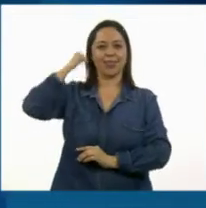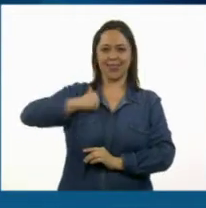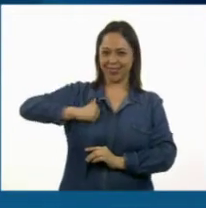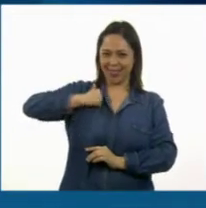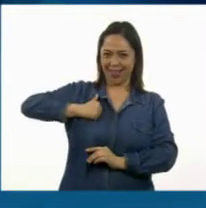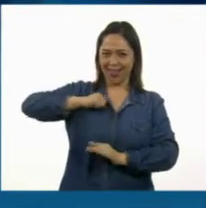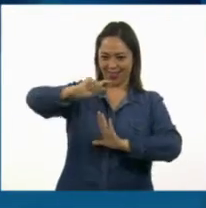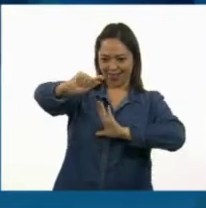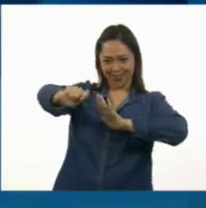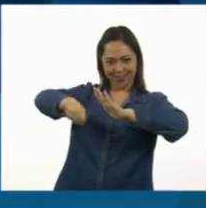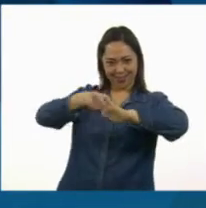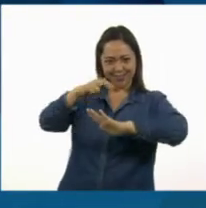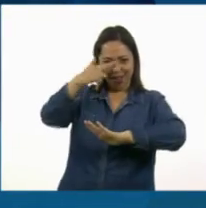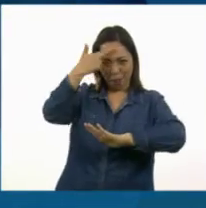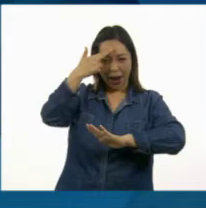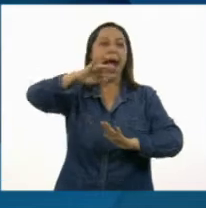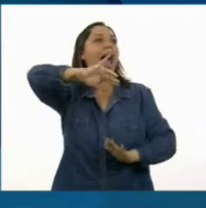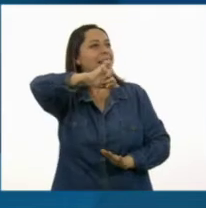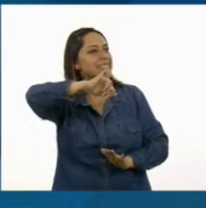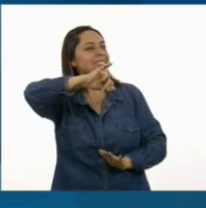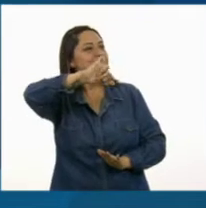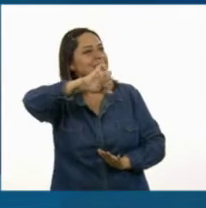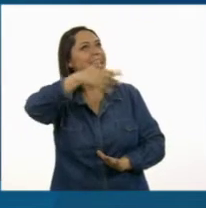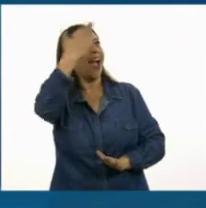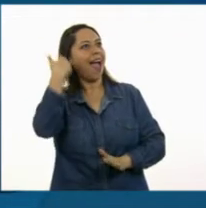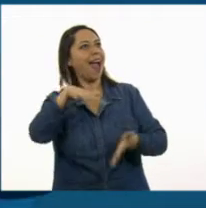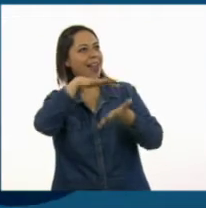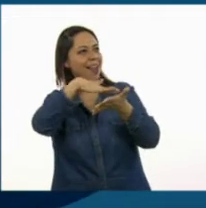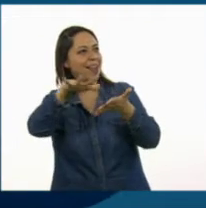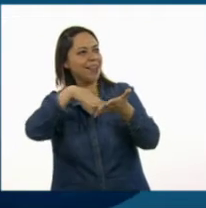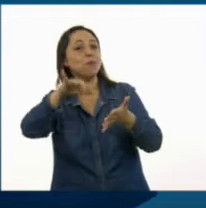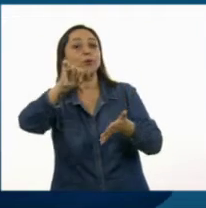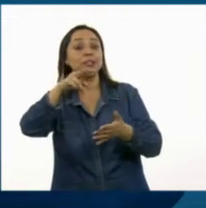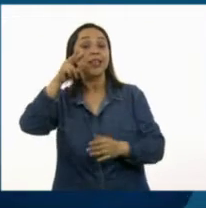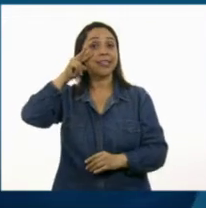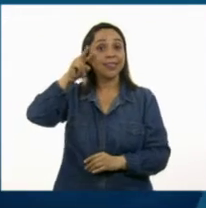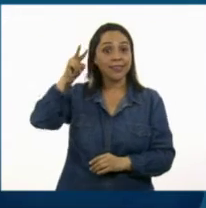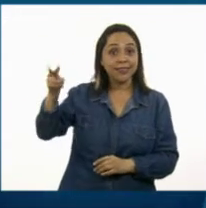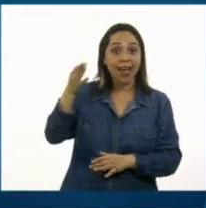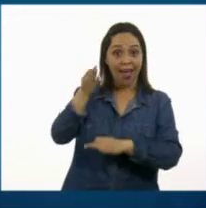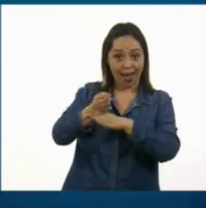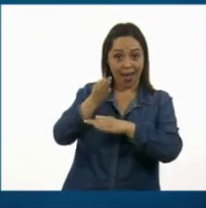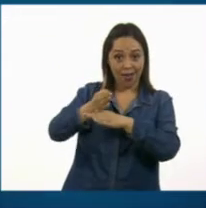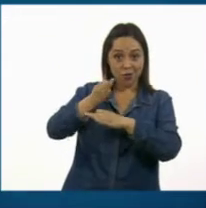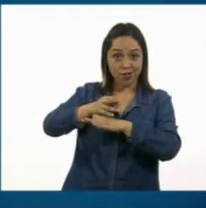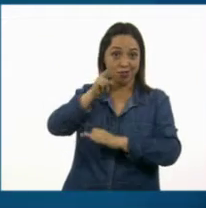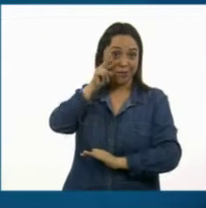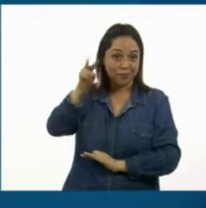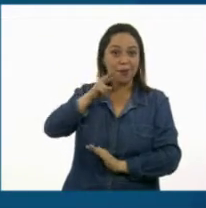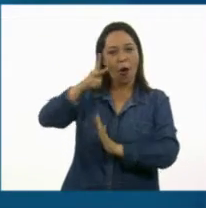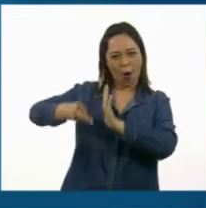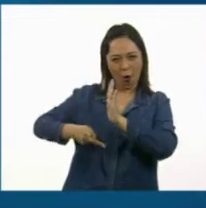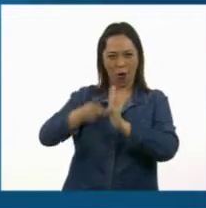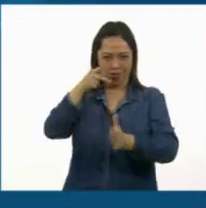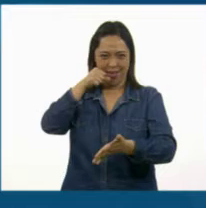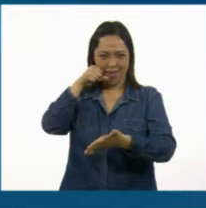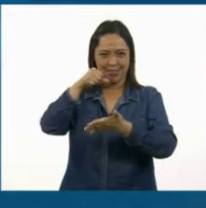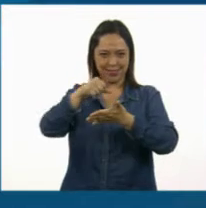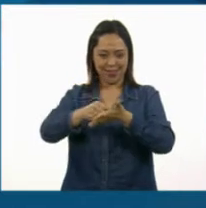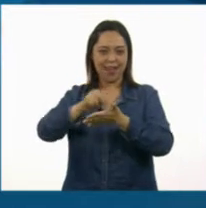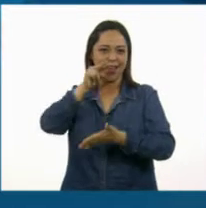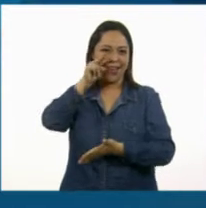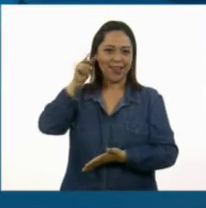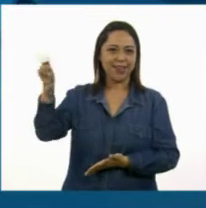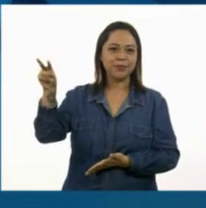acuerdan que la leímos? Sí, claro, por supuesto. Bien, pues yo quiero que en este momento vamos a retomarla para lo